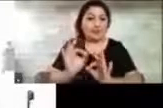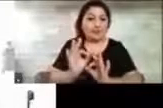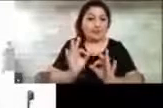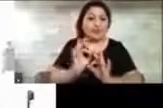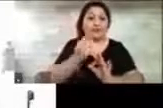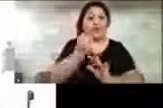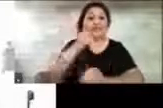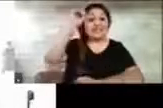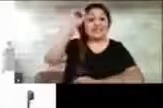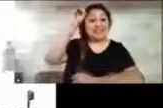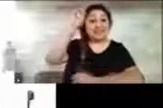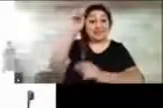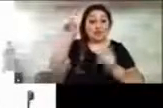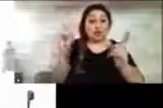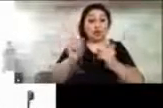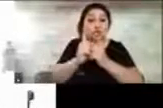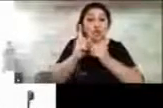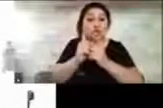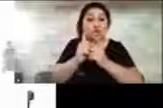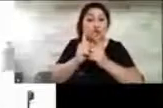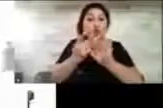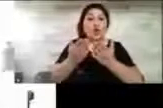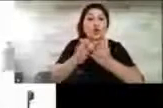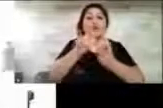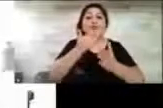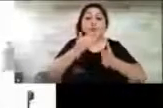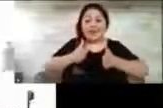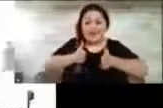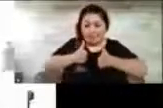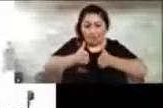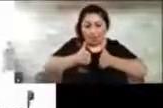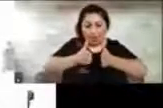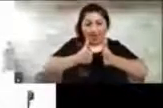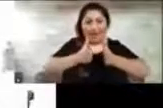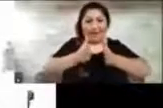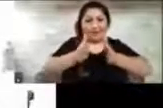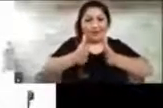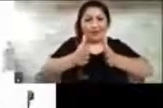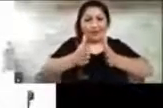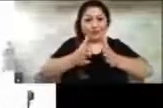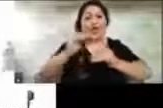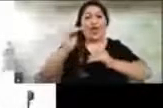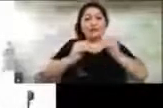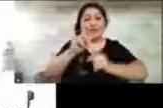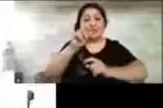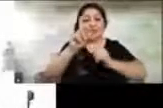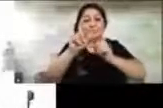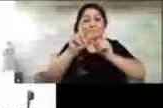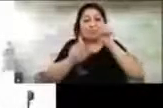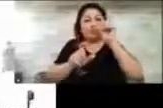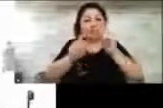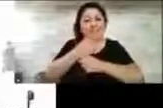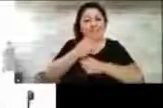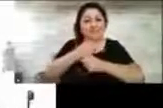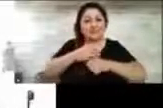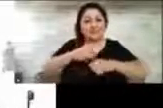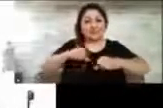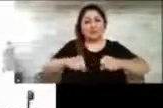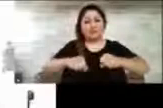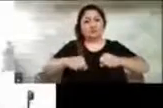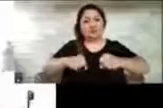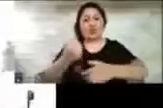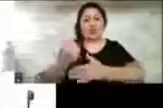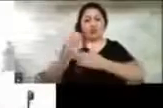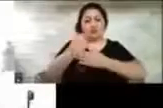muy angosto. Estas son principalmente quejas de personas que andan en burritos, en silla de ruedas y no logran alcanzar, que no cruzan la Gran Avenida,